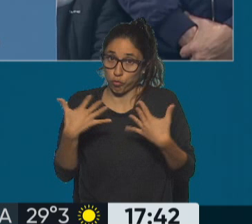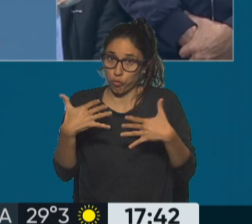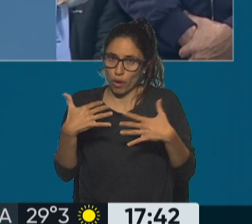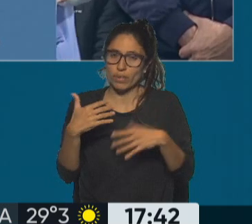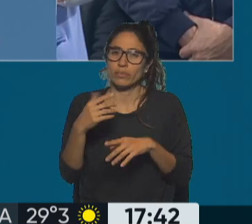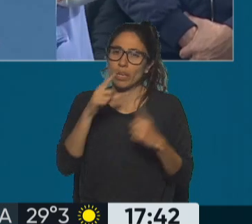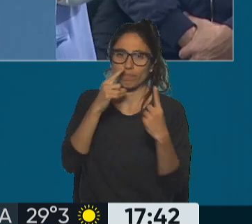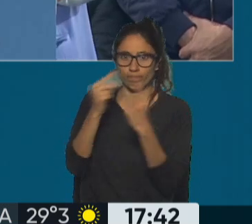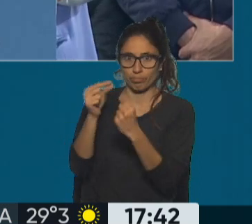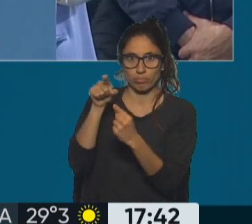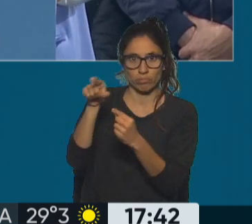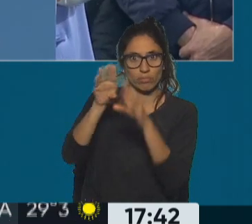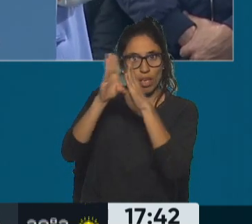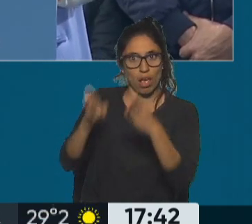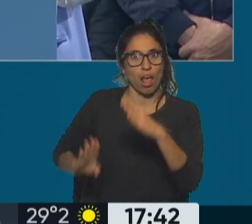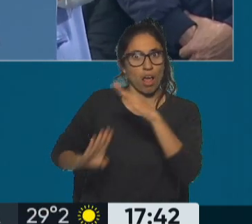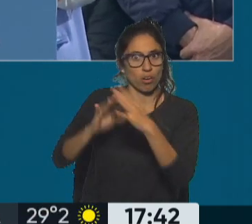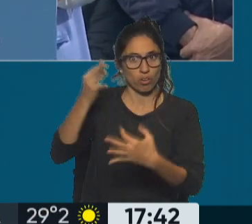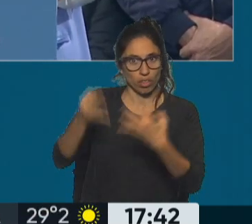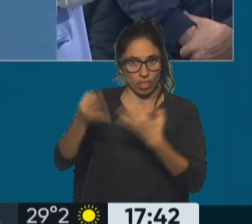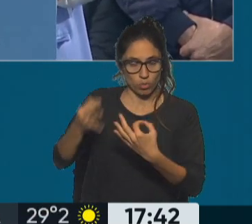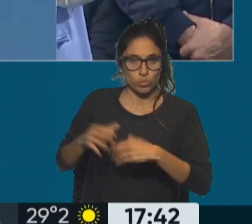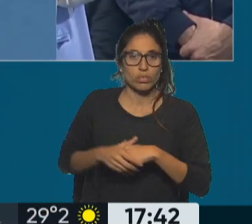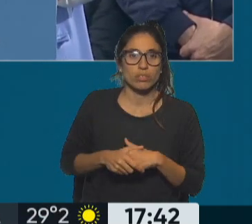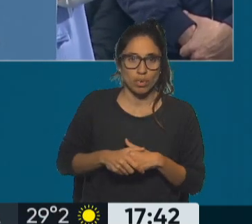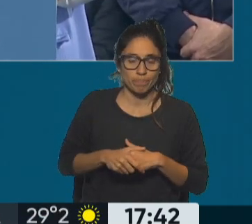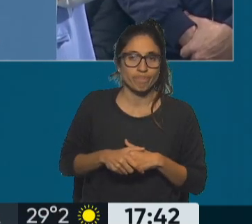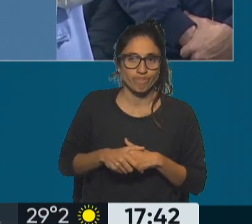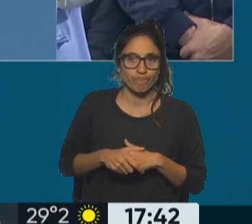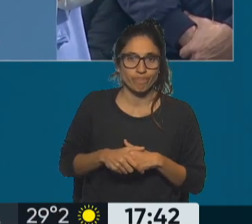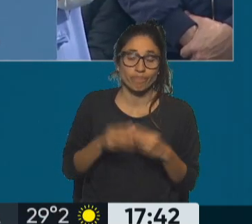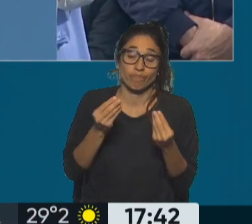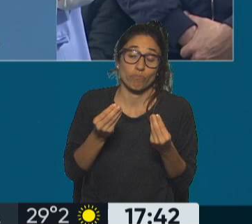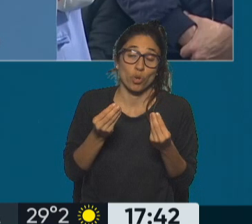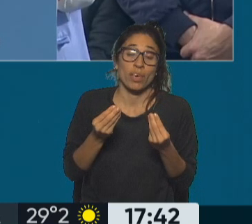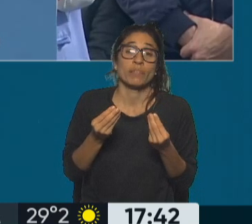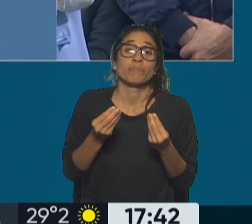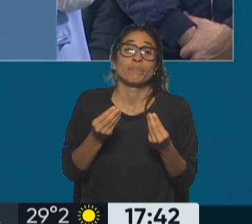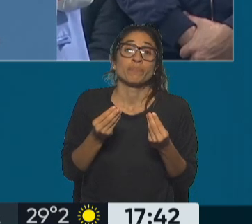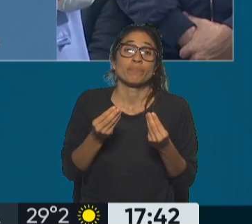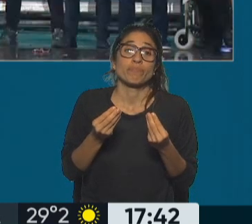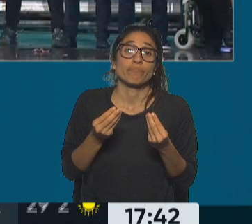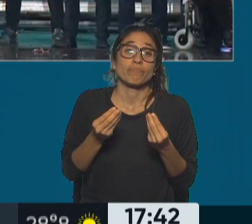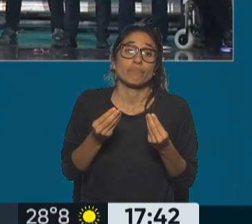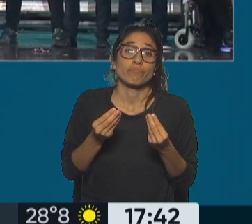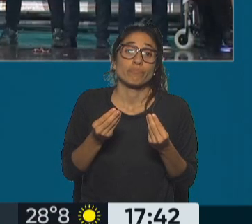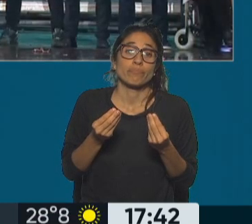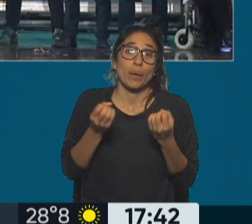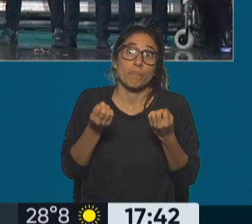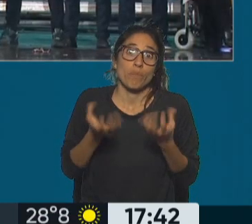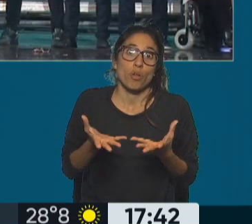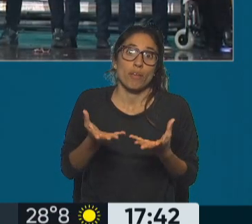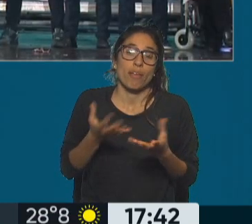de Kirchner. Ahí lo que me parece que hay para destacar, compañeros, es ni más ni menos que... A ver,